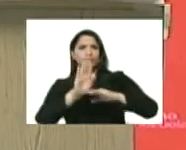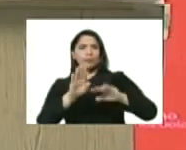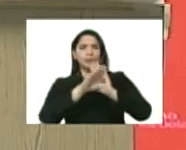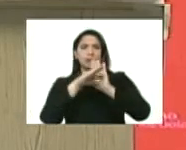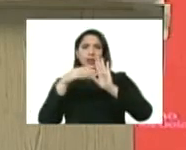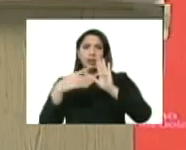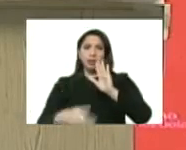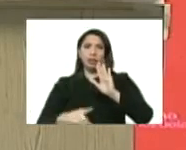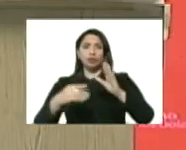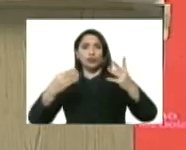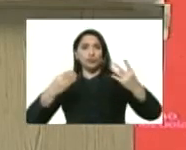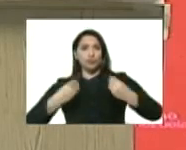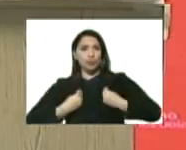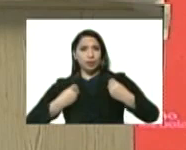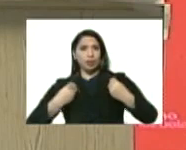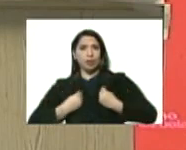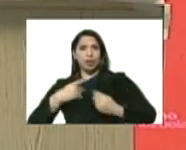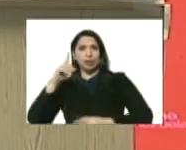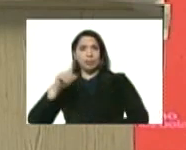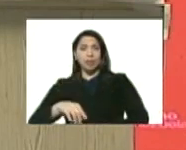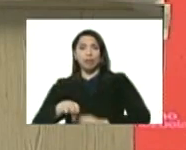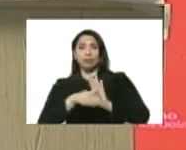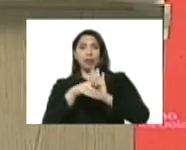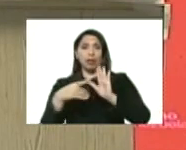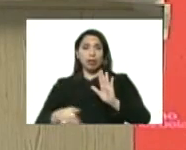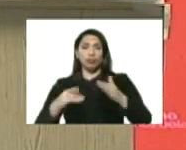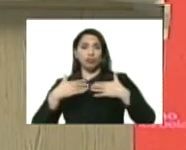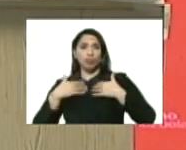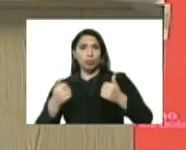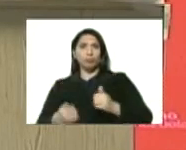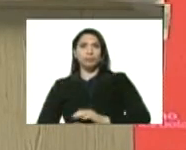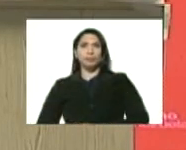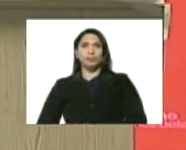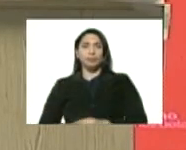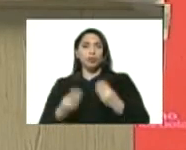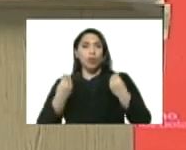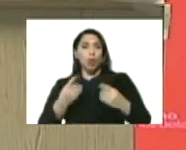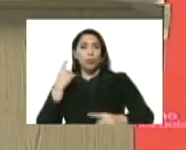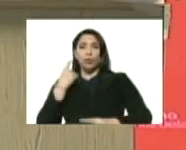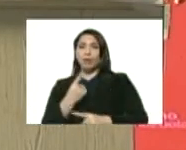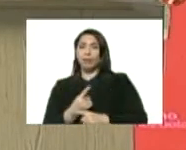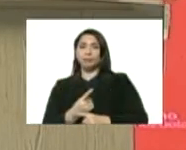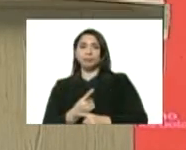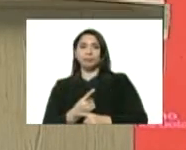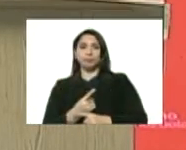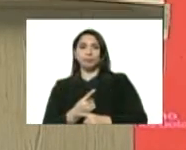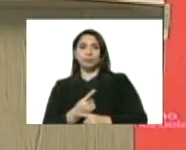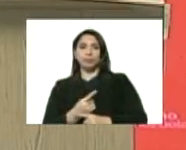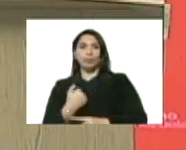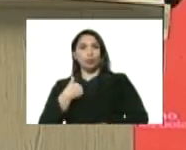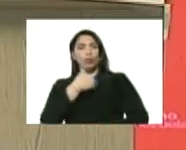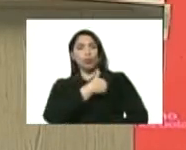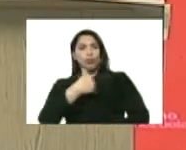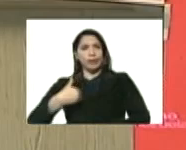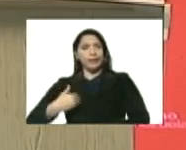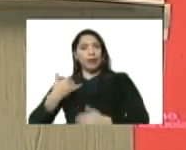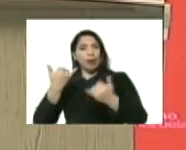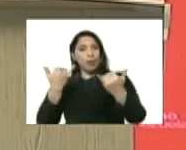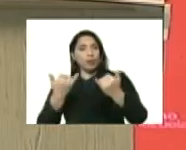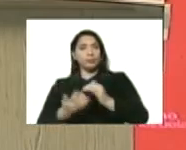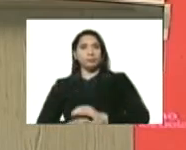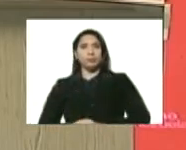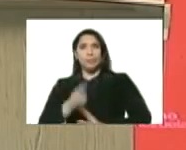derecho a la vida y de su derecho a la salud, como debe ser. Yo quería ahora